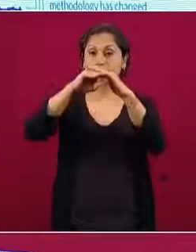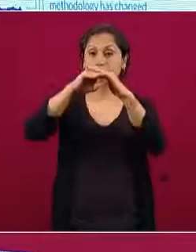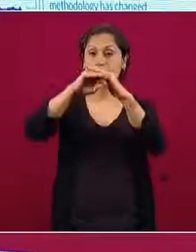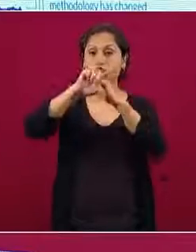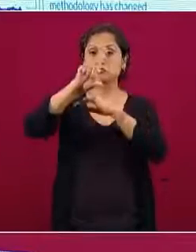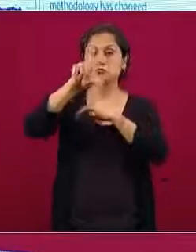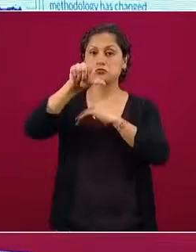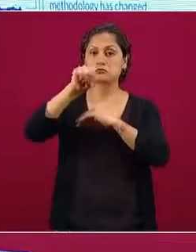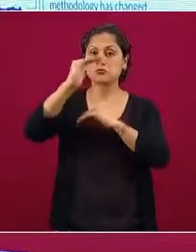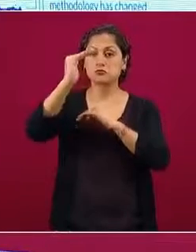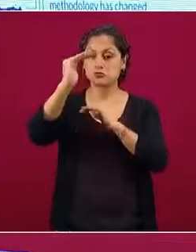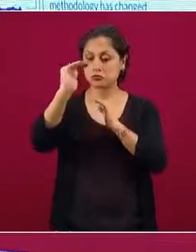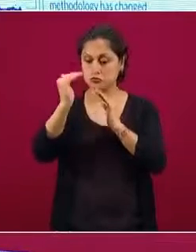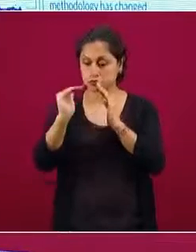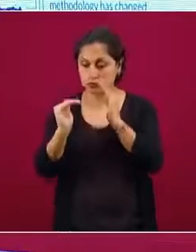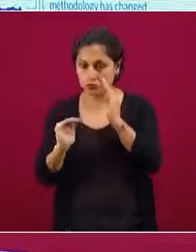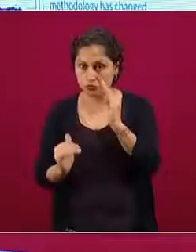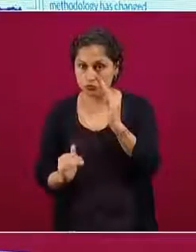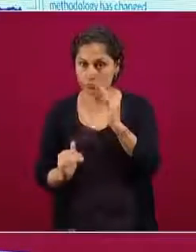España